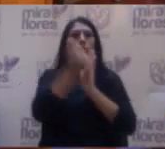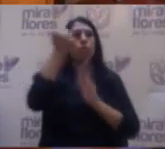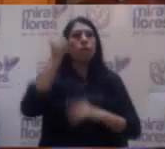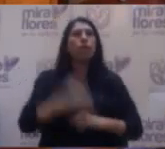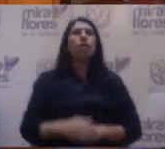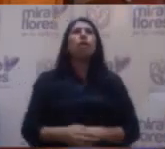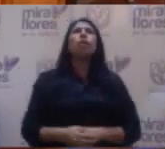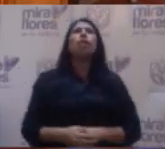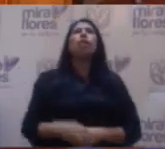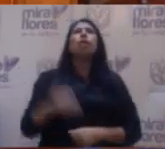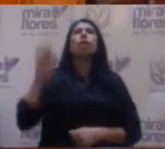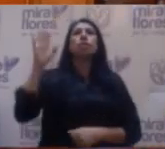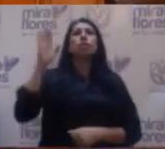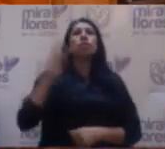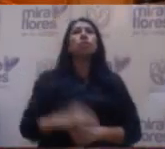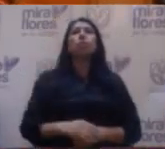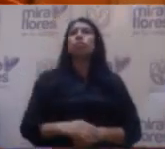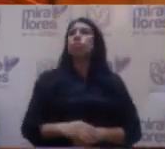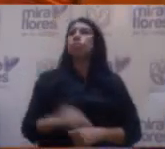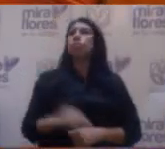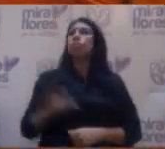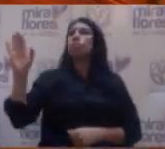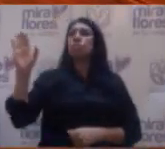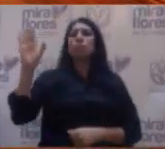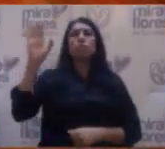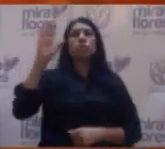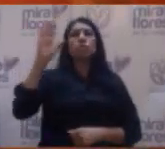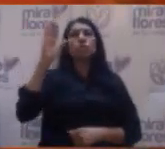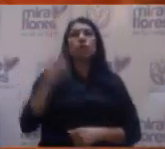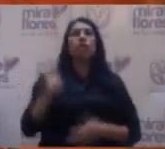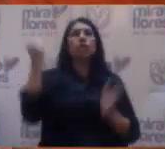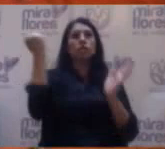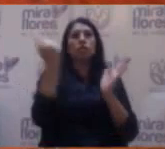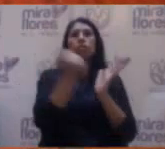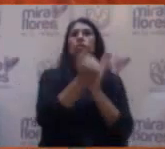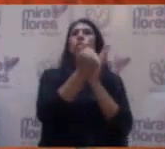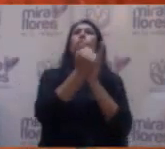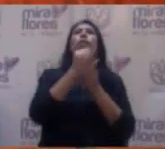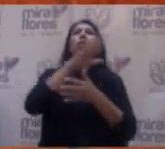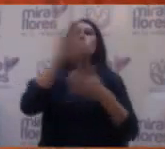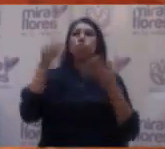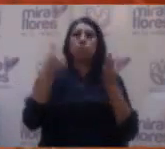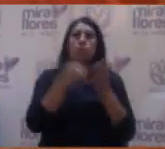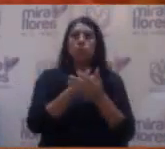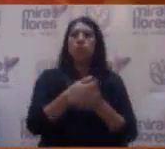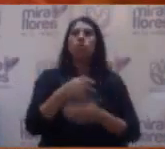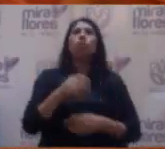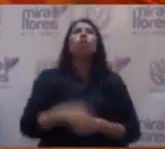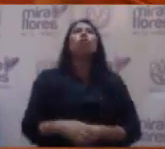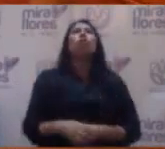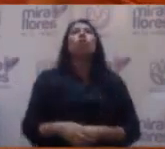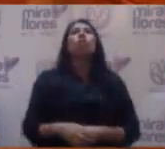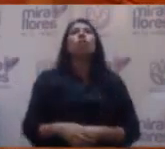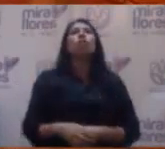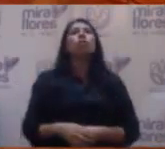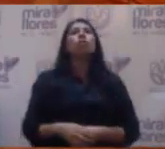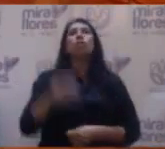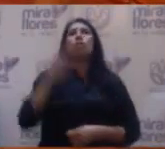síganse expresando en señal de conformidad. Ha sido aprobado por mayoría con 2 votos de abstención,